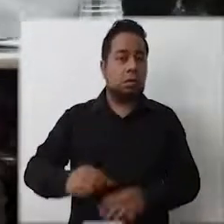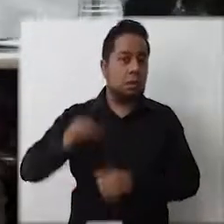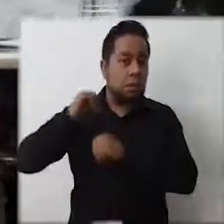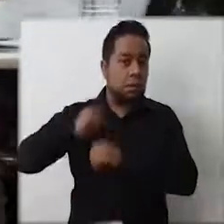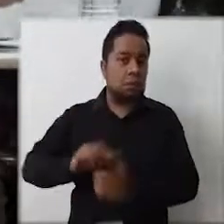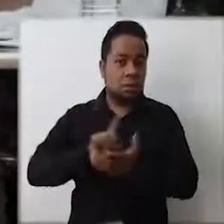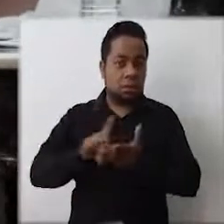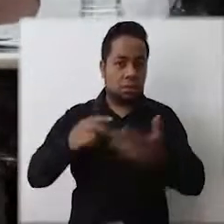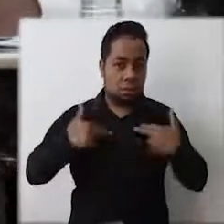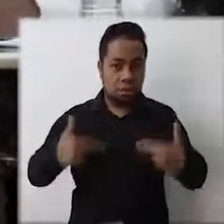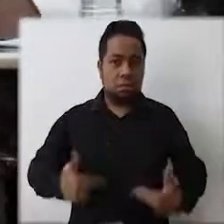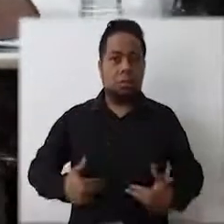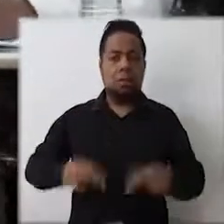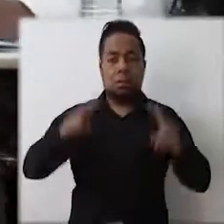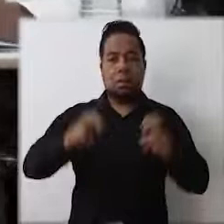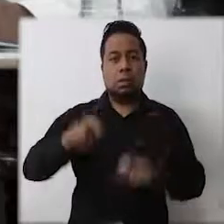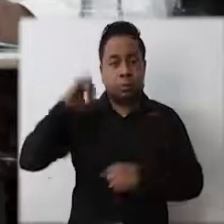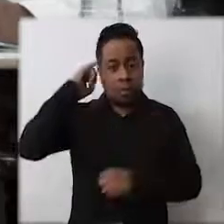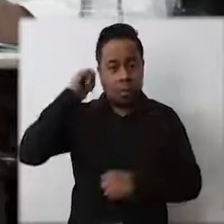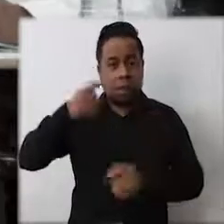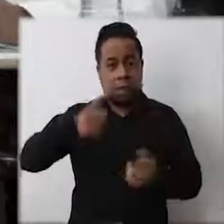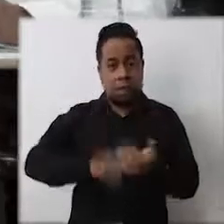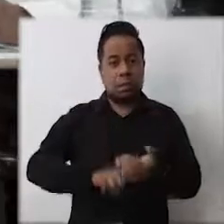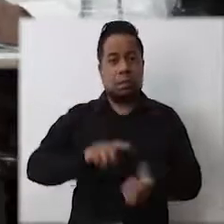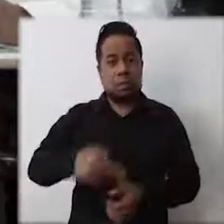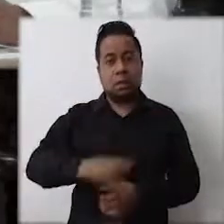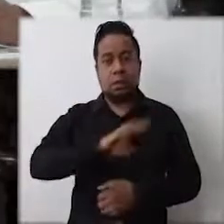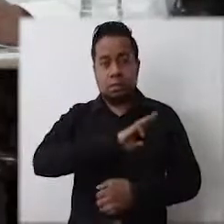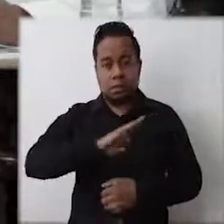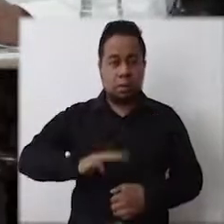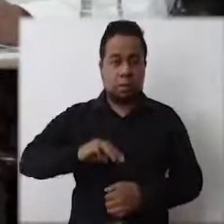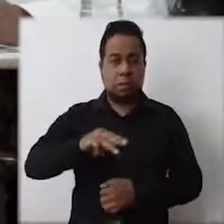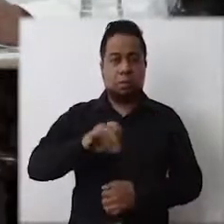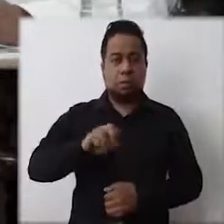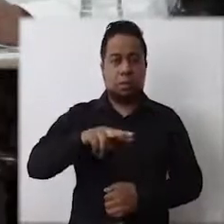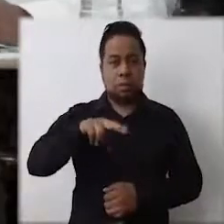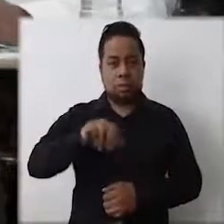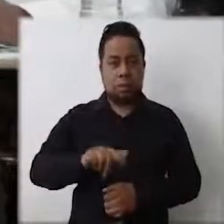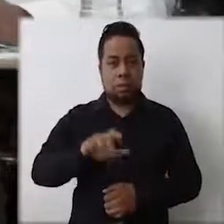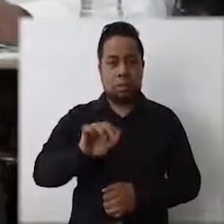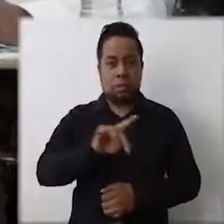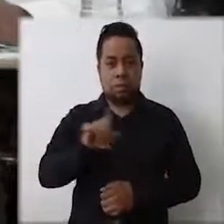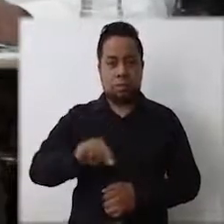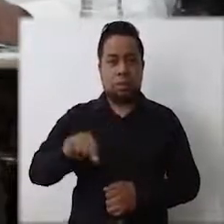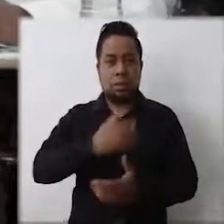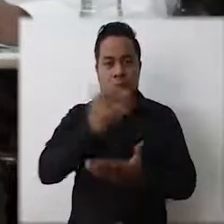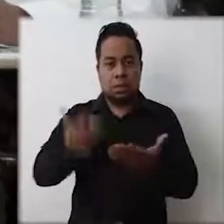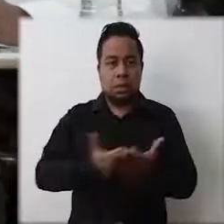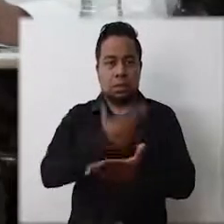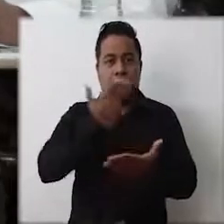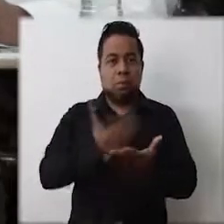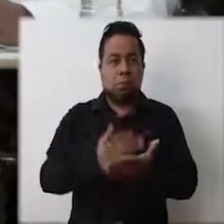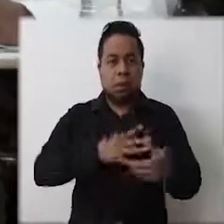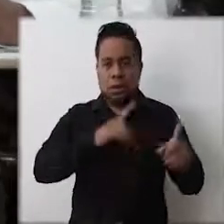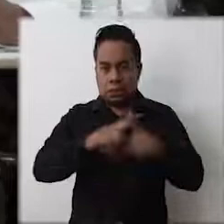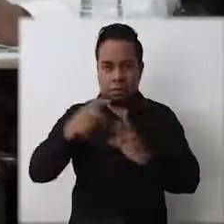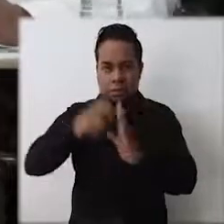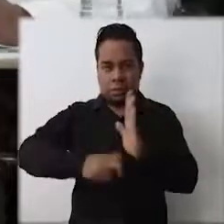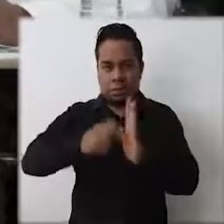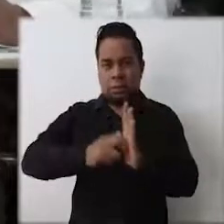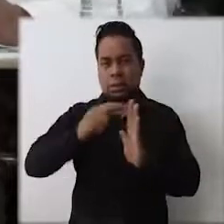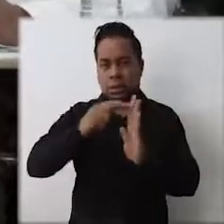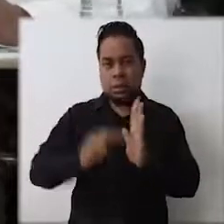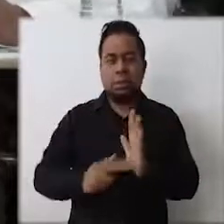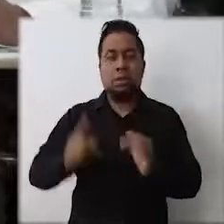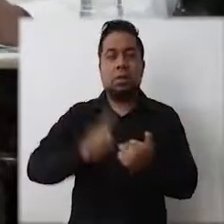los señores concejales. Secretaria, pregunta al honorable Cabildo si se aprueba turnar el asunto de cuenta. Sí, adelante,